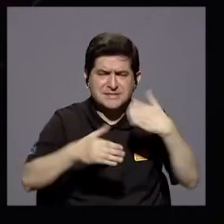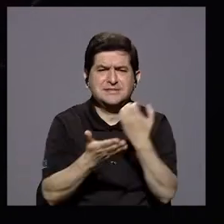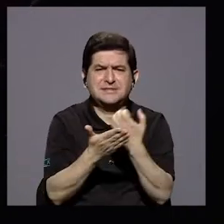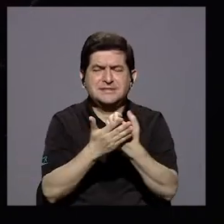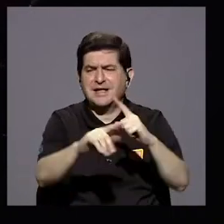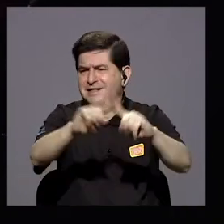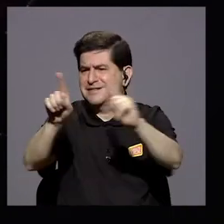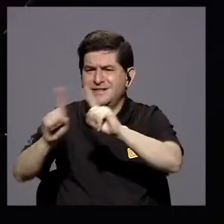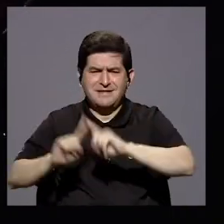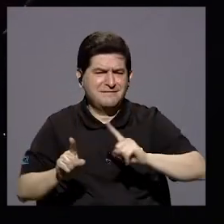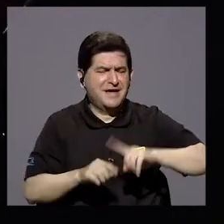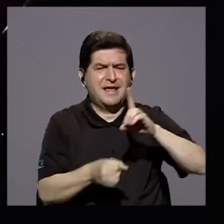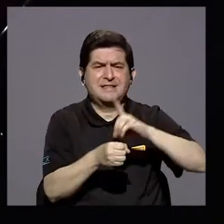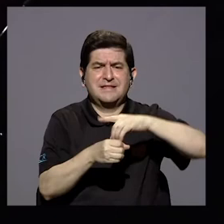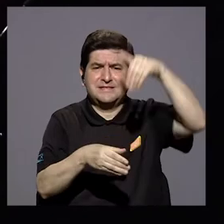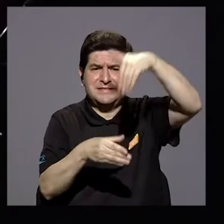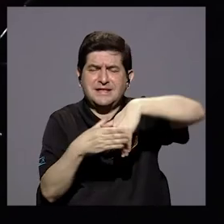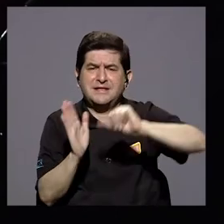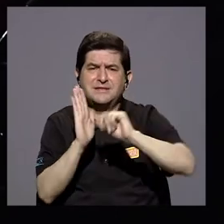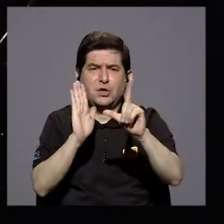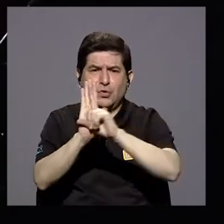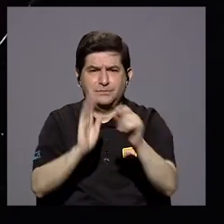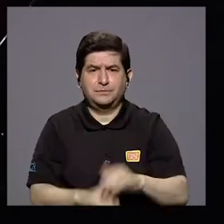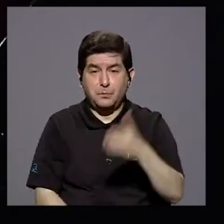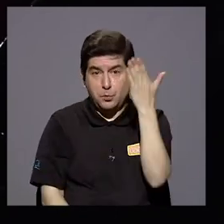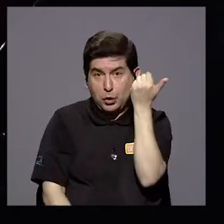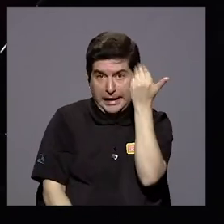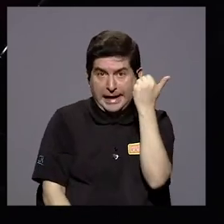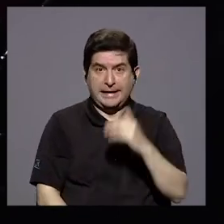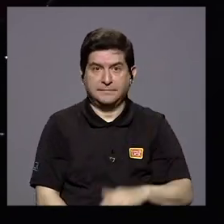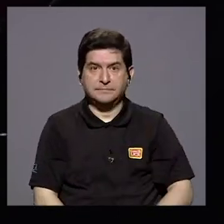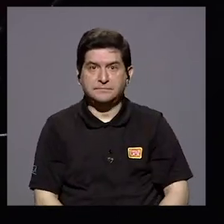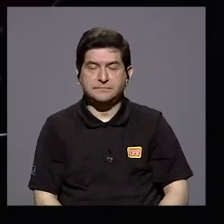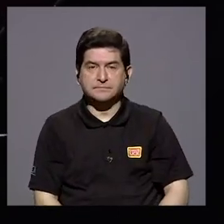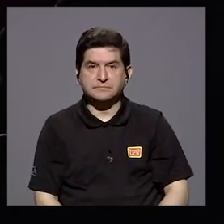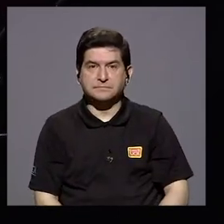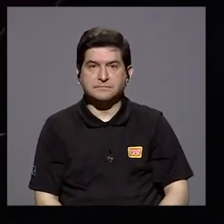por muchísimos diputados en Asamblea. ¿Por qué? Porque